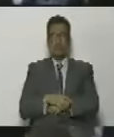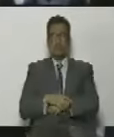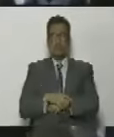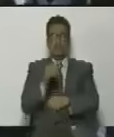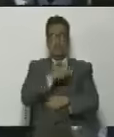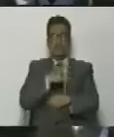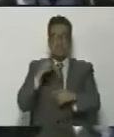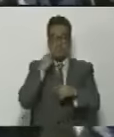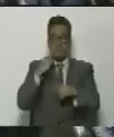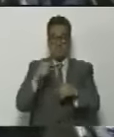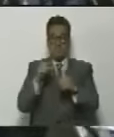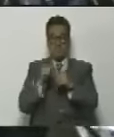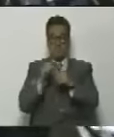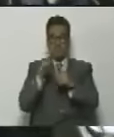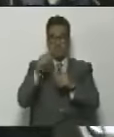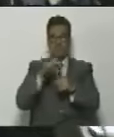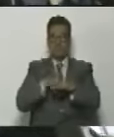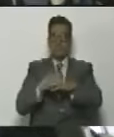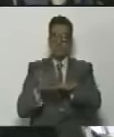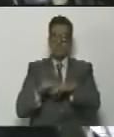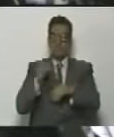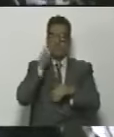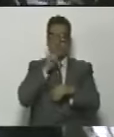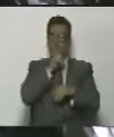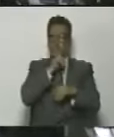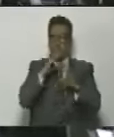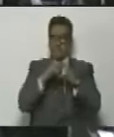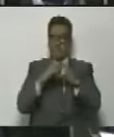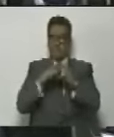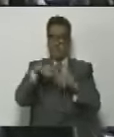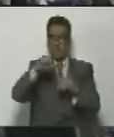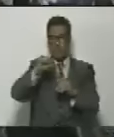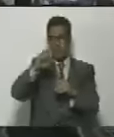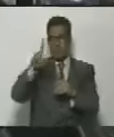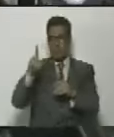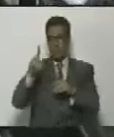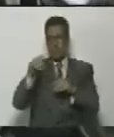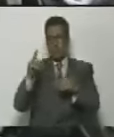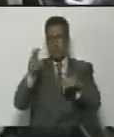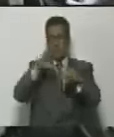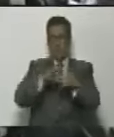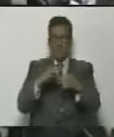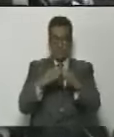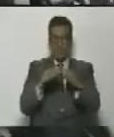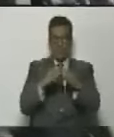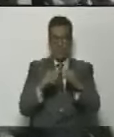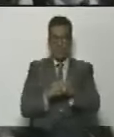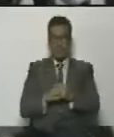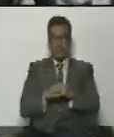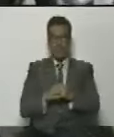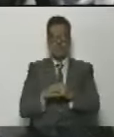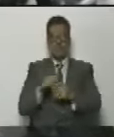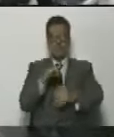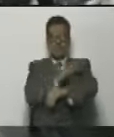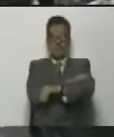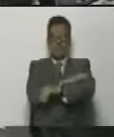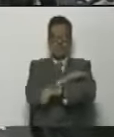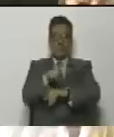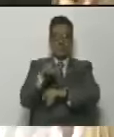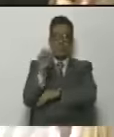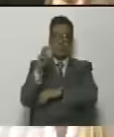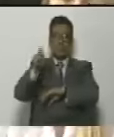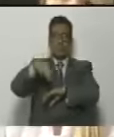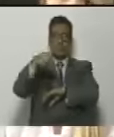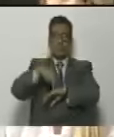Quise tomar el derecho de palabra porque en nombre de la fracción de Acción Democrática y de los miembros integrantes de la fracción opositora de esta